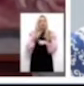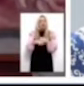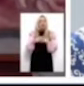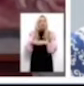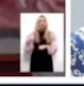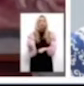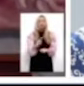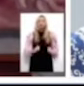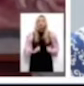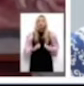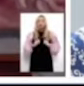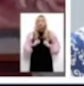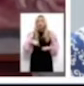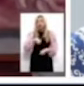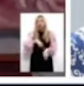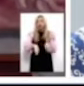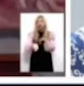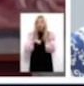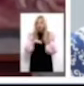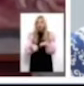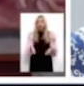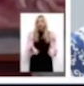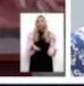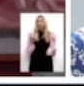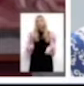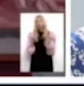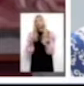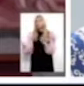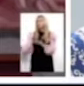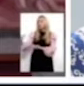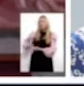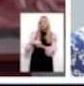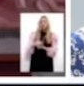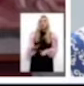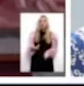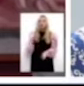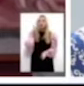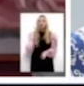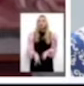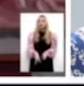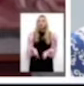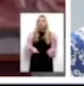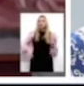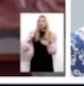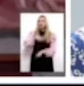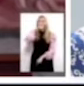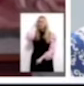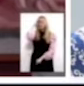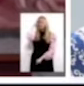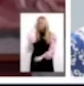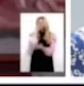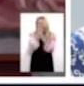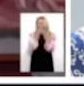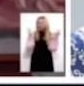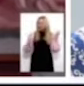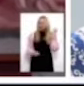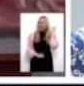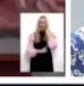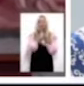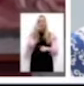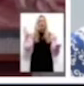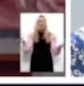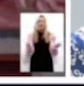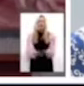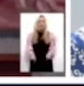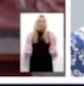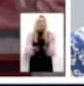fue votado a favor, que es el transitorio 13º, el transitorio 13, número, por cierto, que es